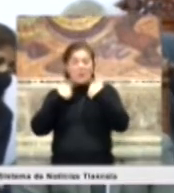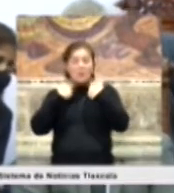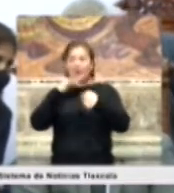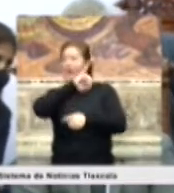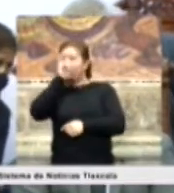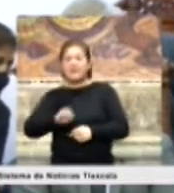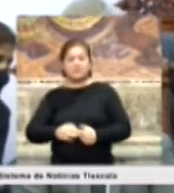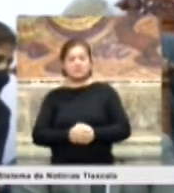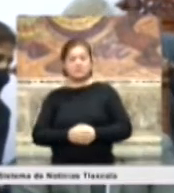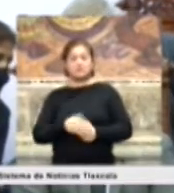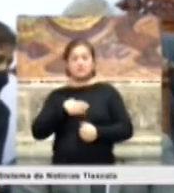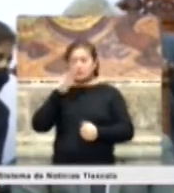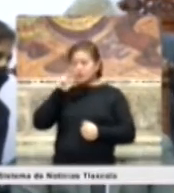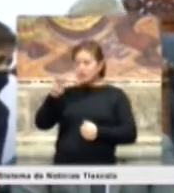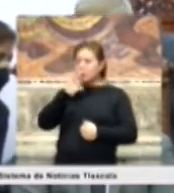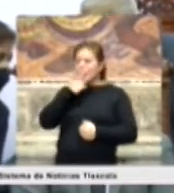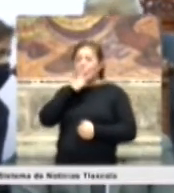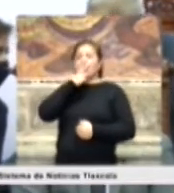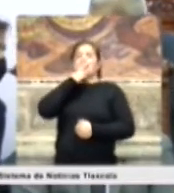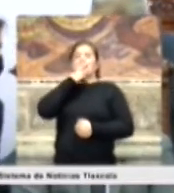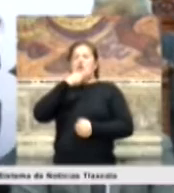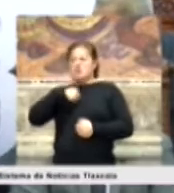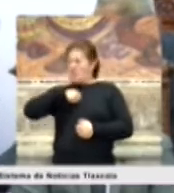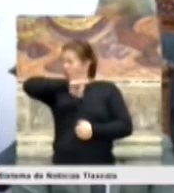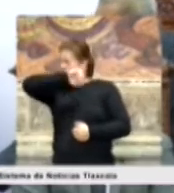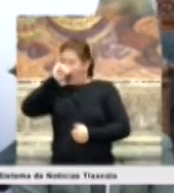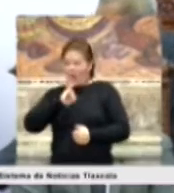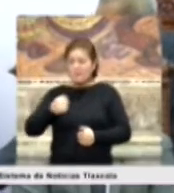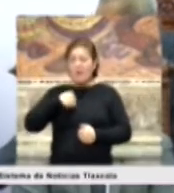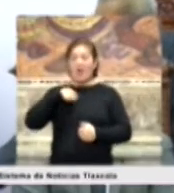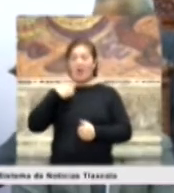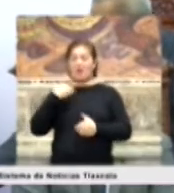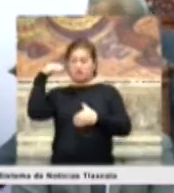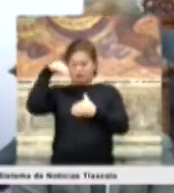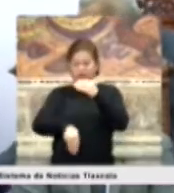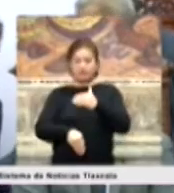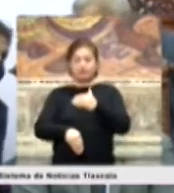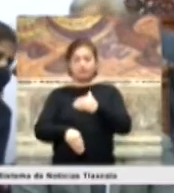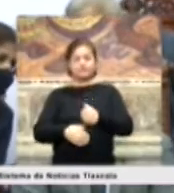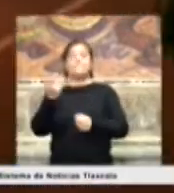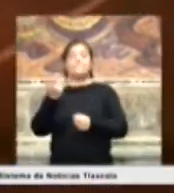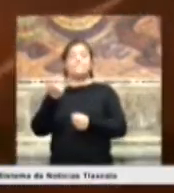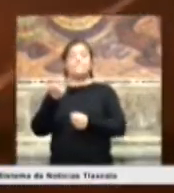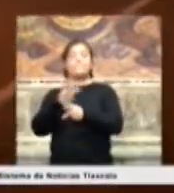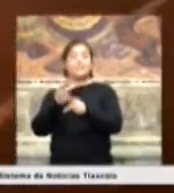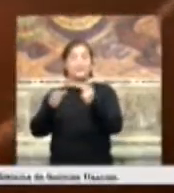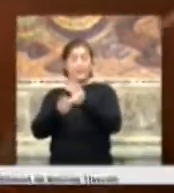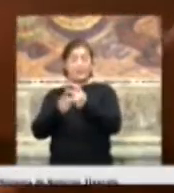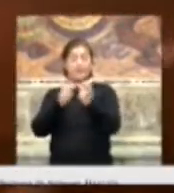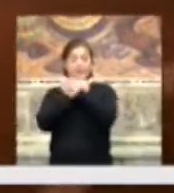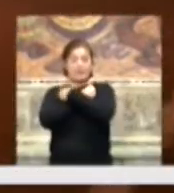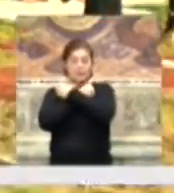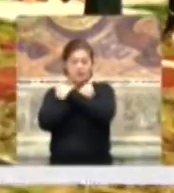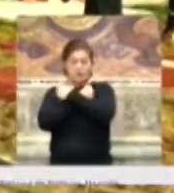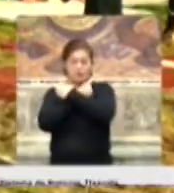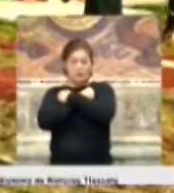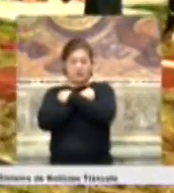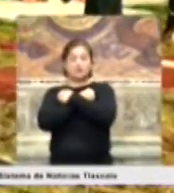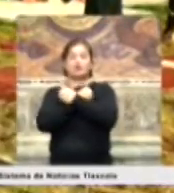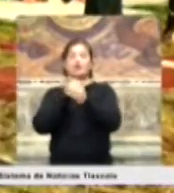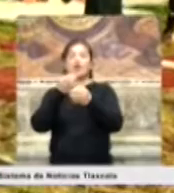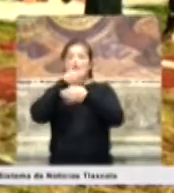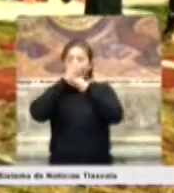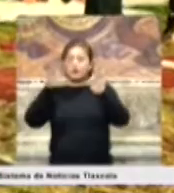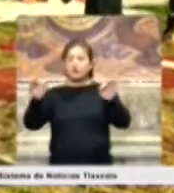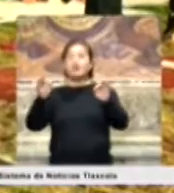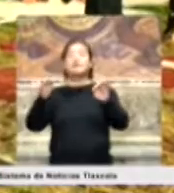1.100 credenciales del 50% de descuento para el transporte de estudiantes de nivel medio superior y con una donación de más de 6 millones